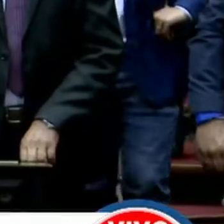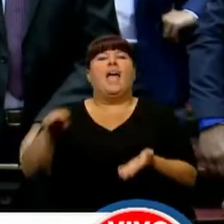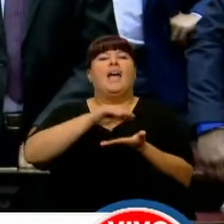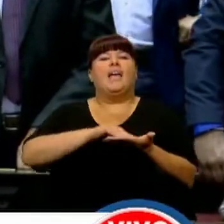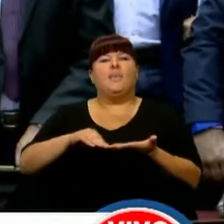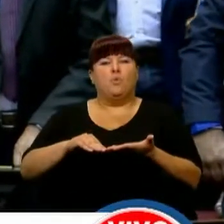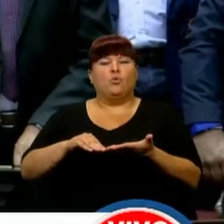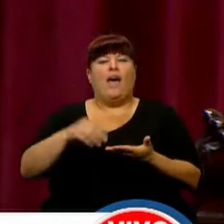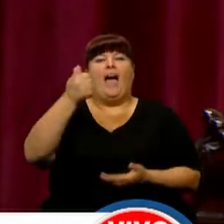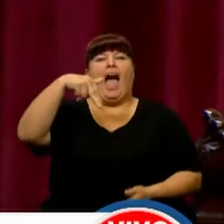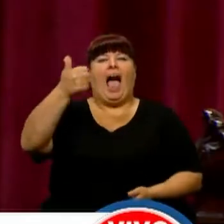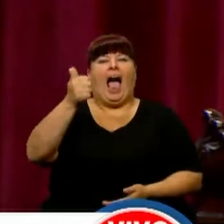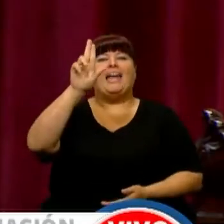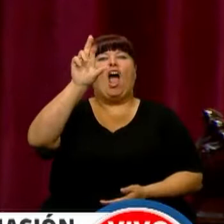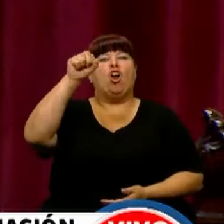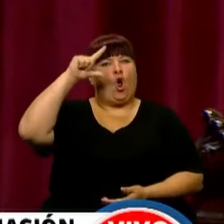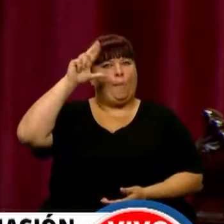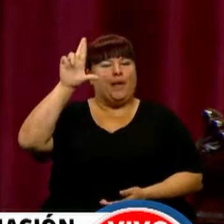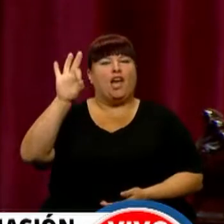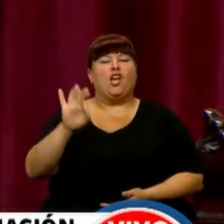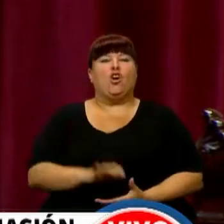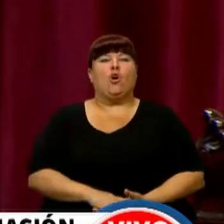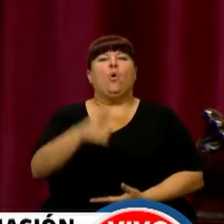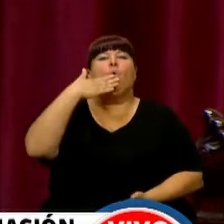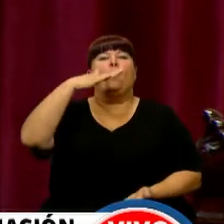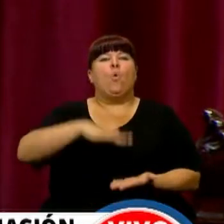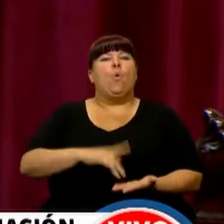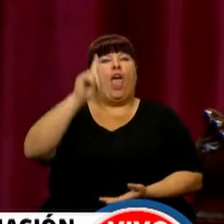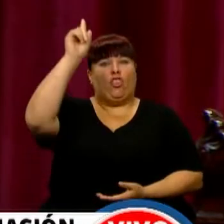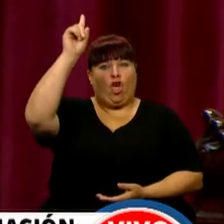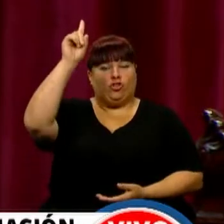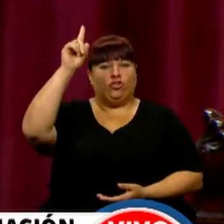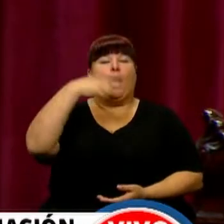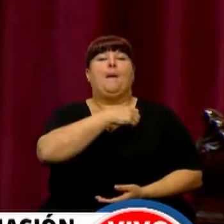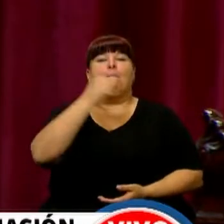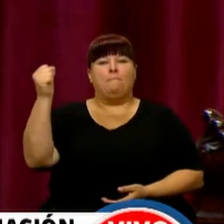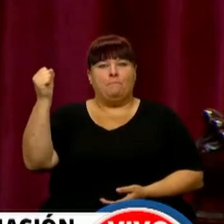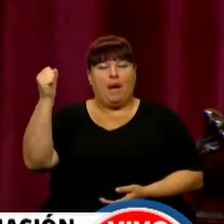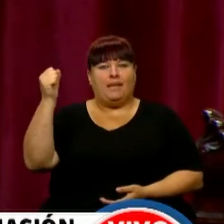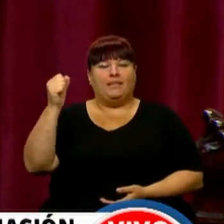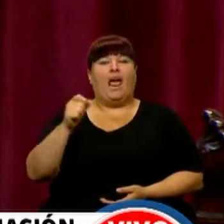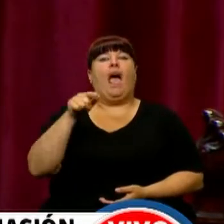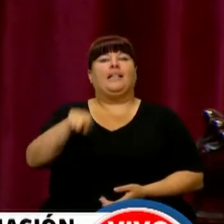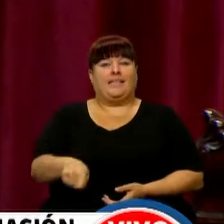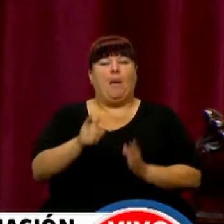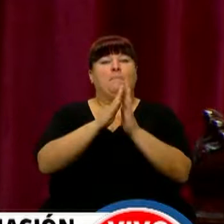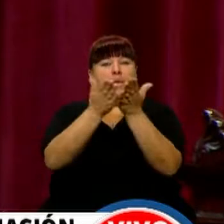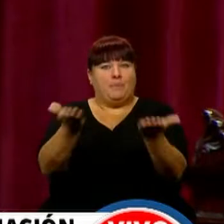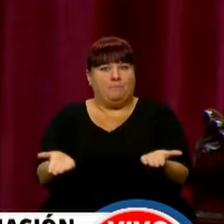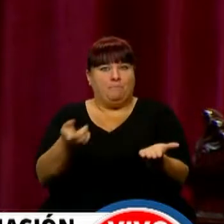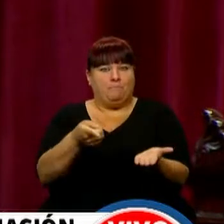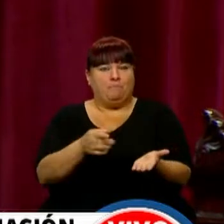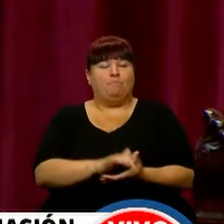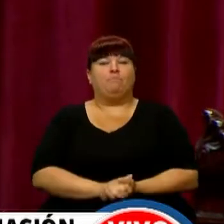Diputada Ana Clara Romero, juráis por Dios, por la patria y estos santos